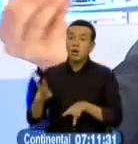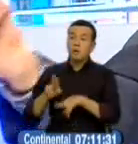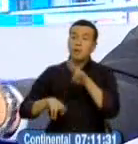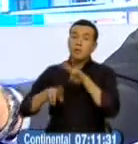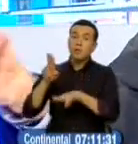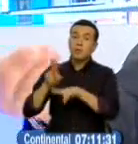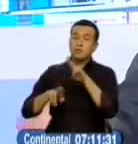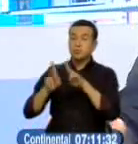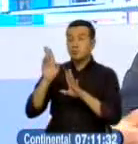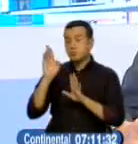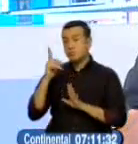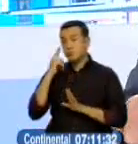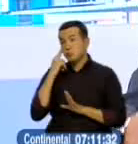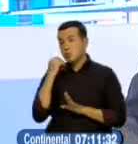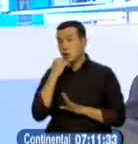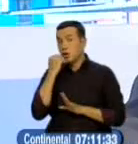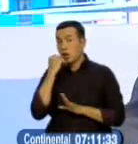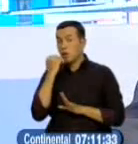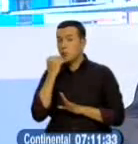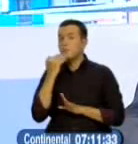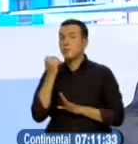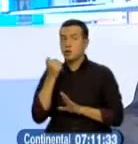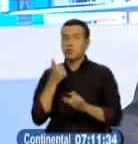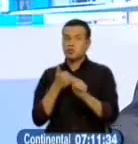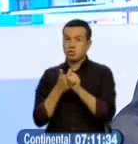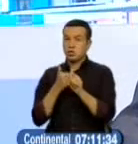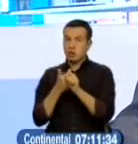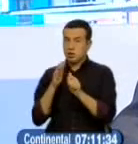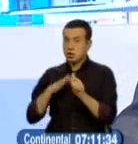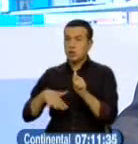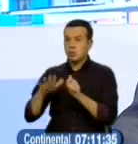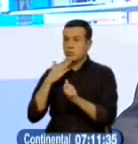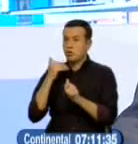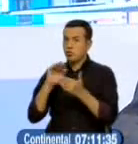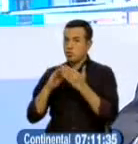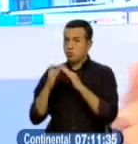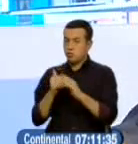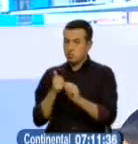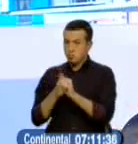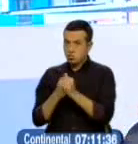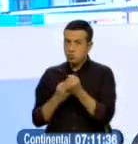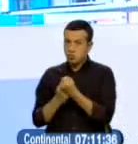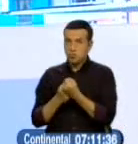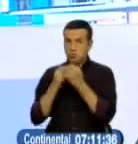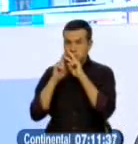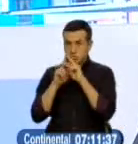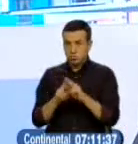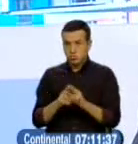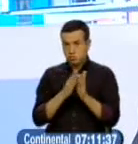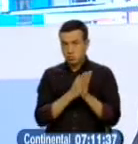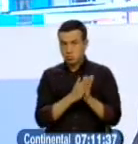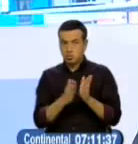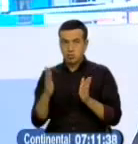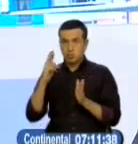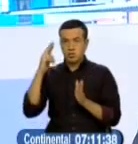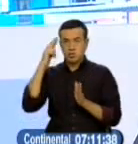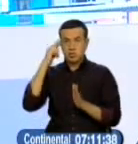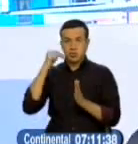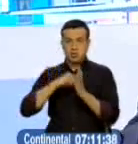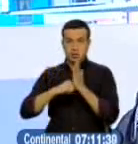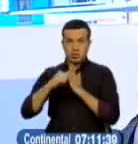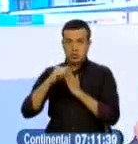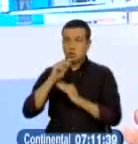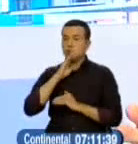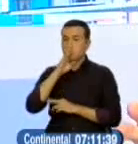infraestructura puede tener un acercamiento mucho más adecuado a la comunidad. Eso lo vamos a hacer dentro de la lógica del ministerio,